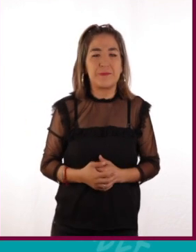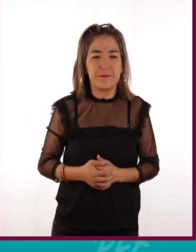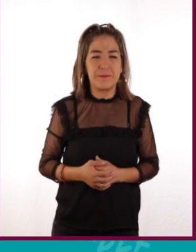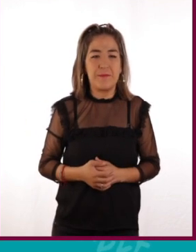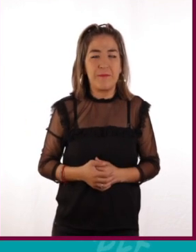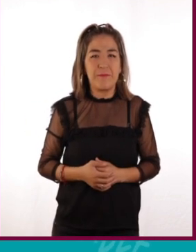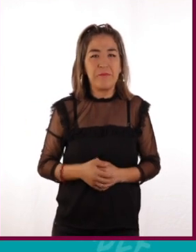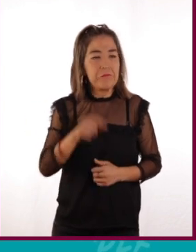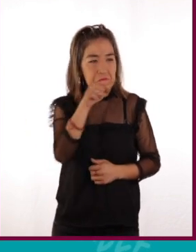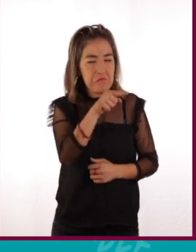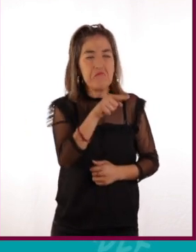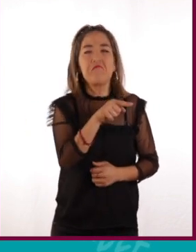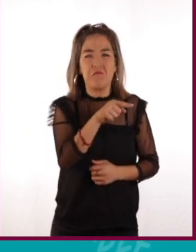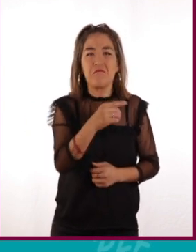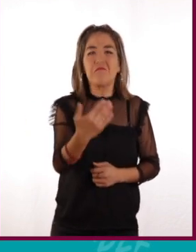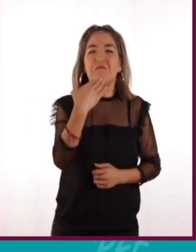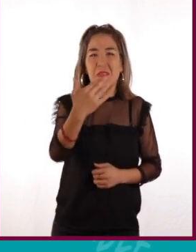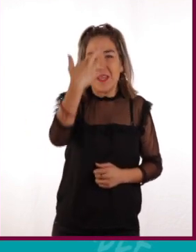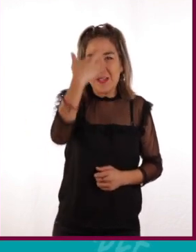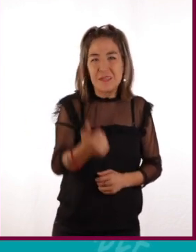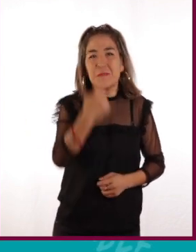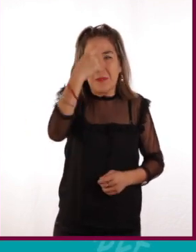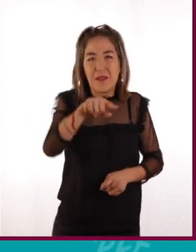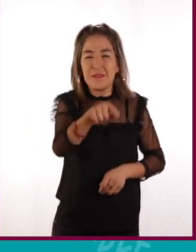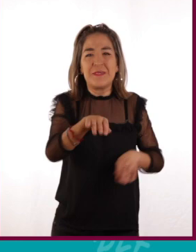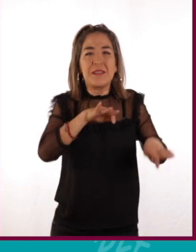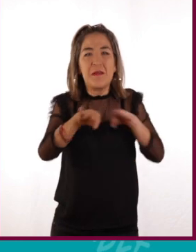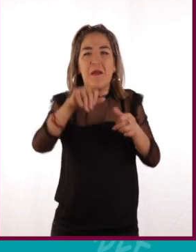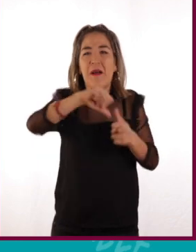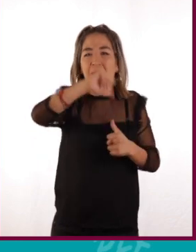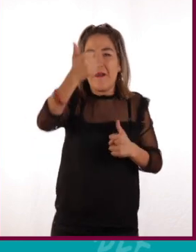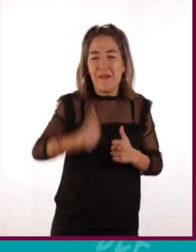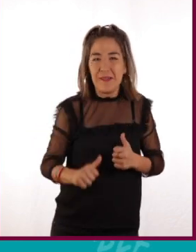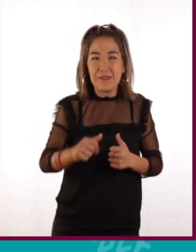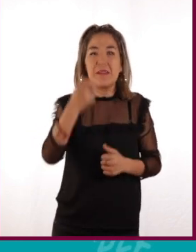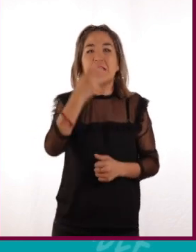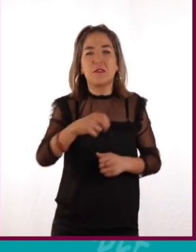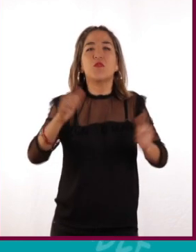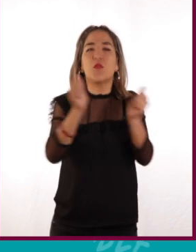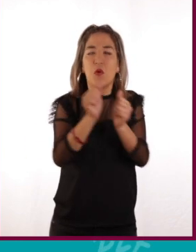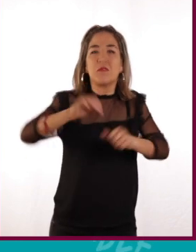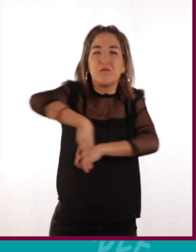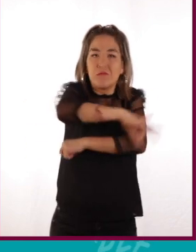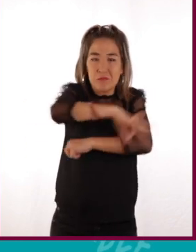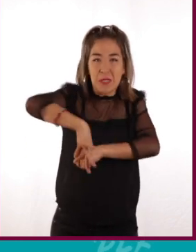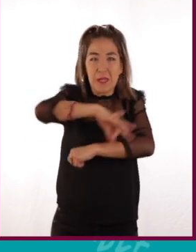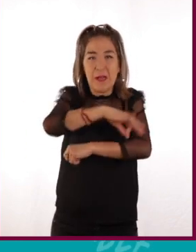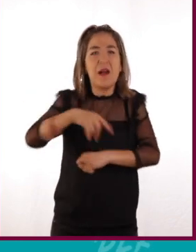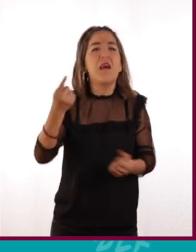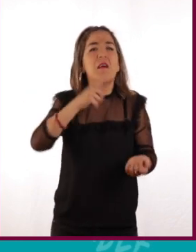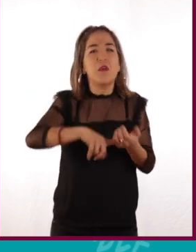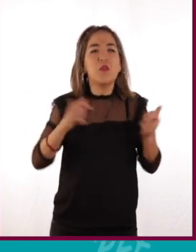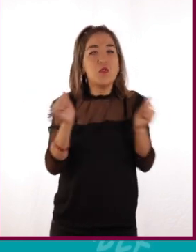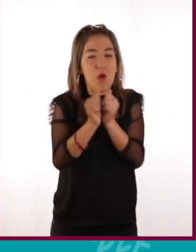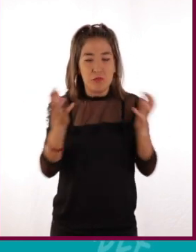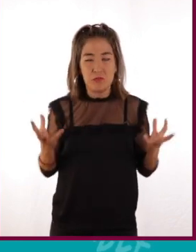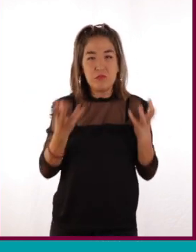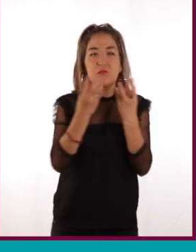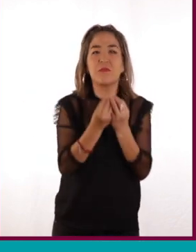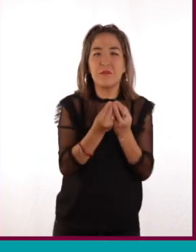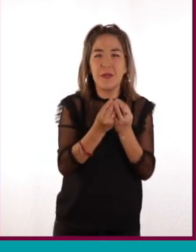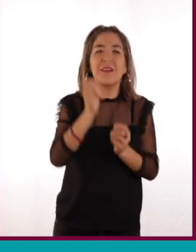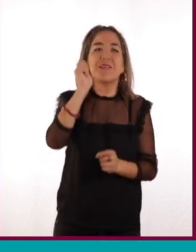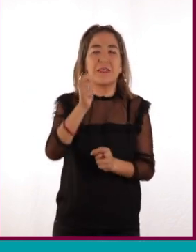da la razón de ser al arte y a la arquitectura, y que las formas de expresión arquitectónica